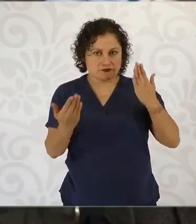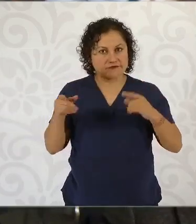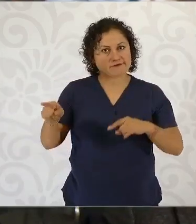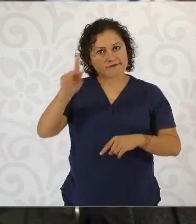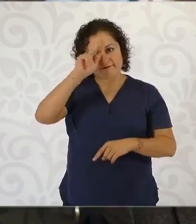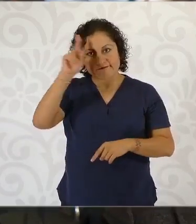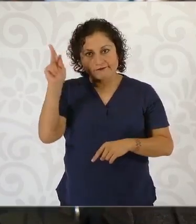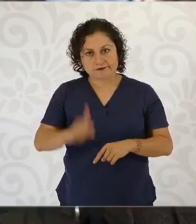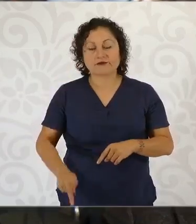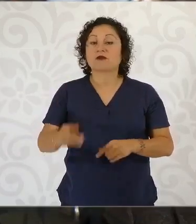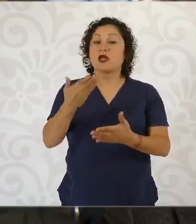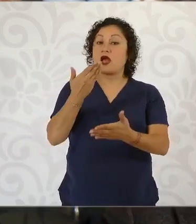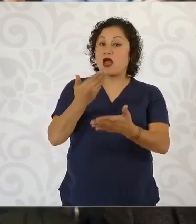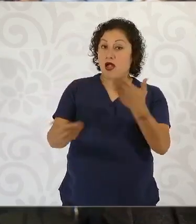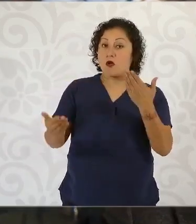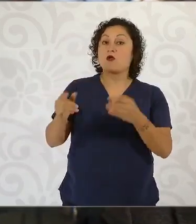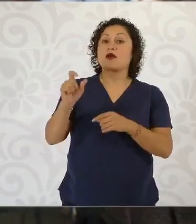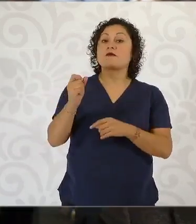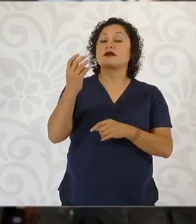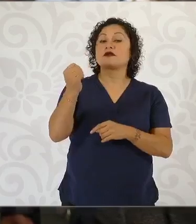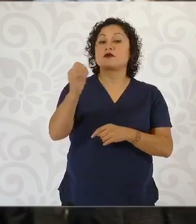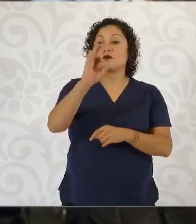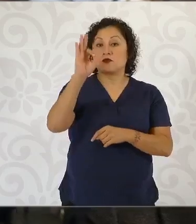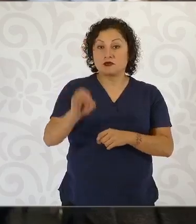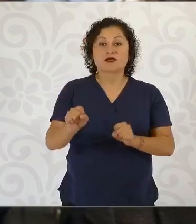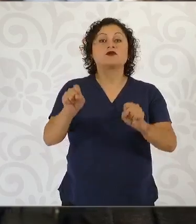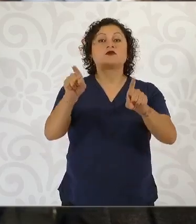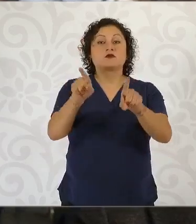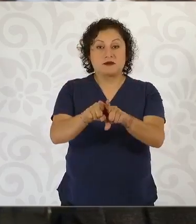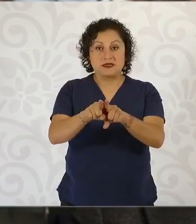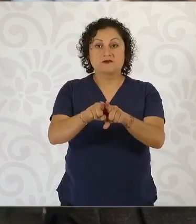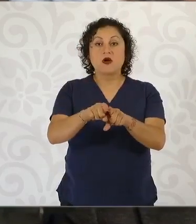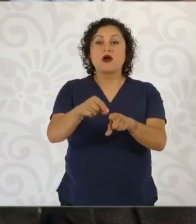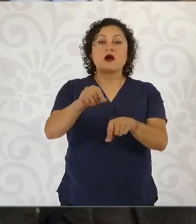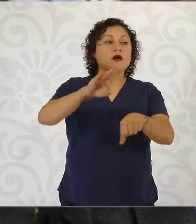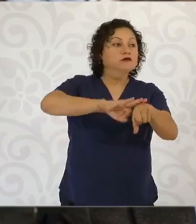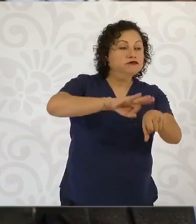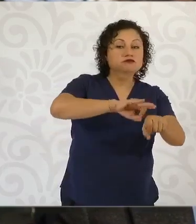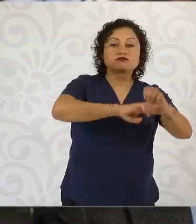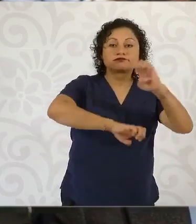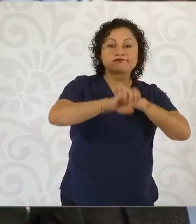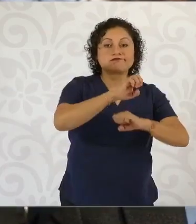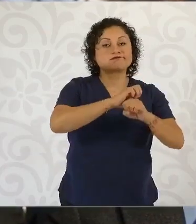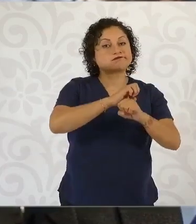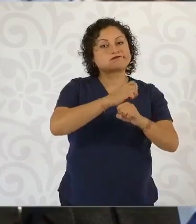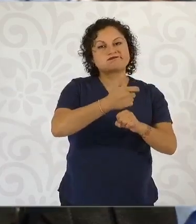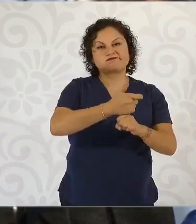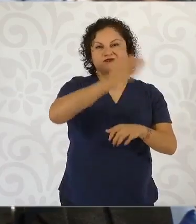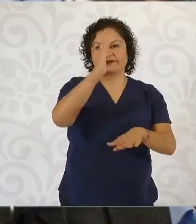en 29% el gasto en los contratos de medicinas, también en comparación con el sexenio